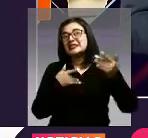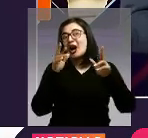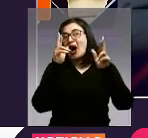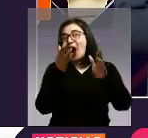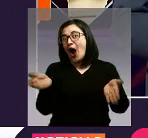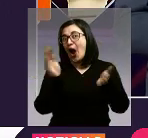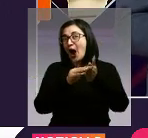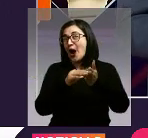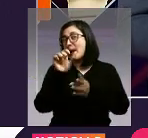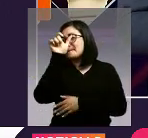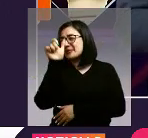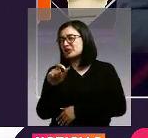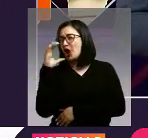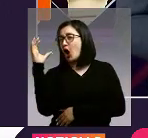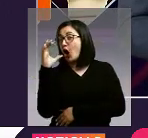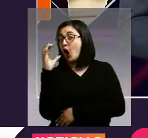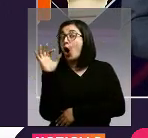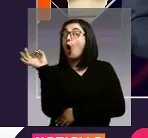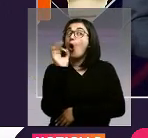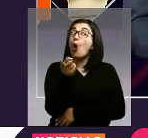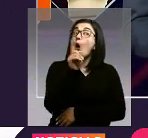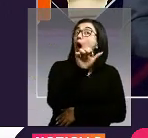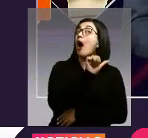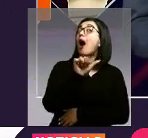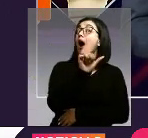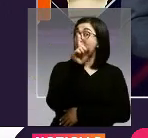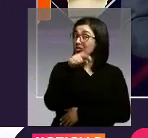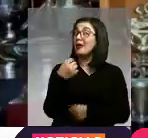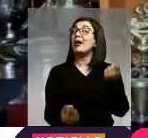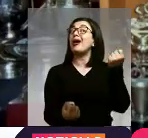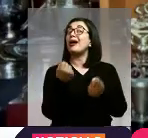colombiano o de otra colombiana en la Gran Carpa del automovilismo.